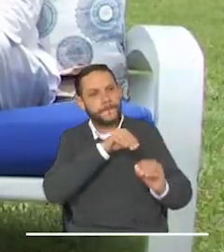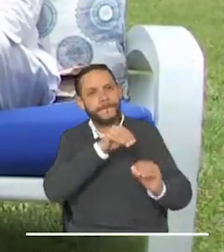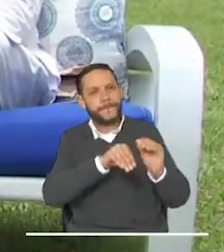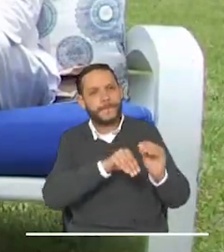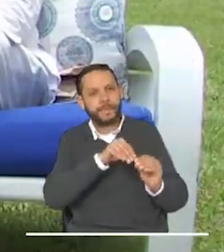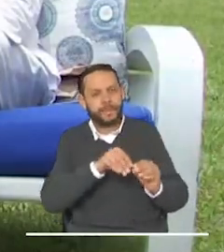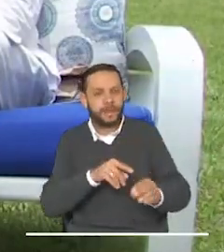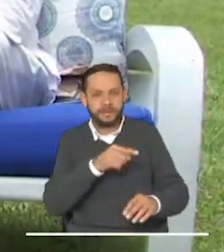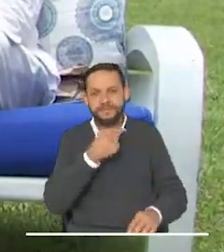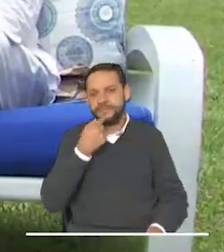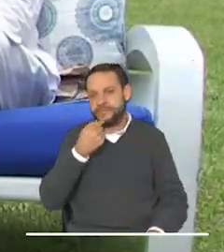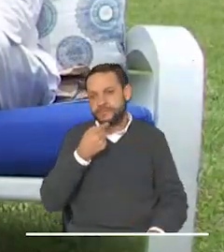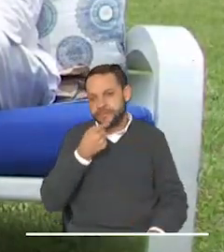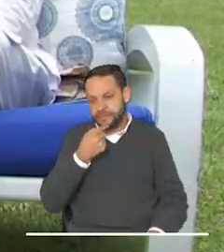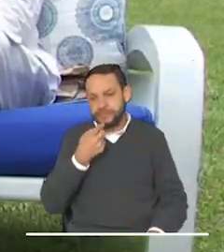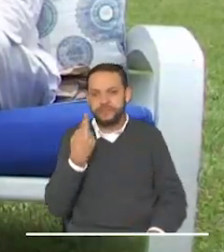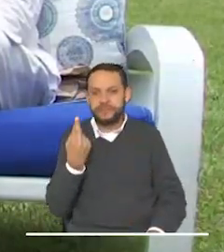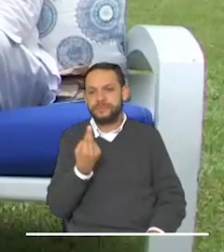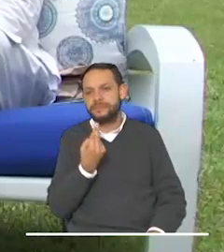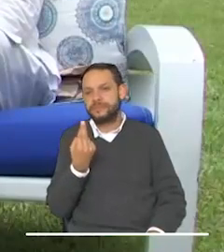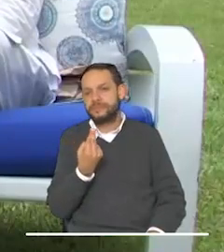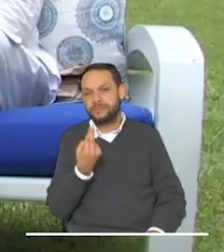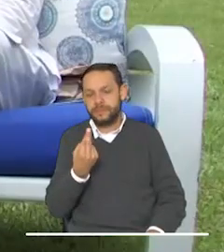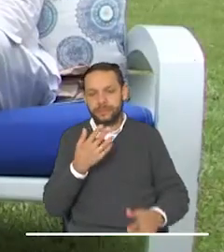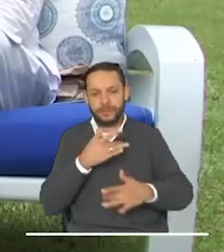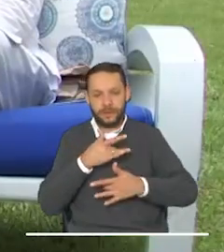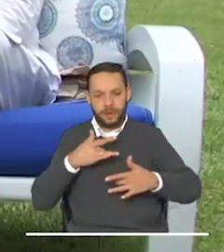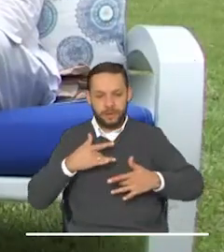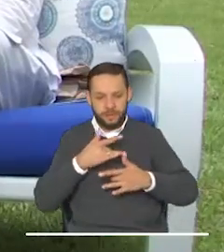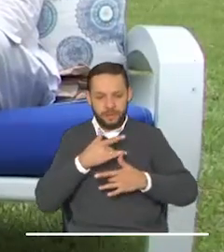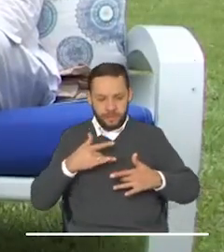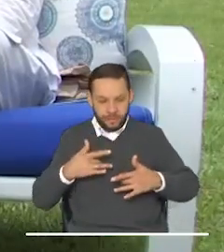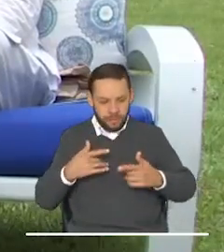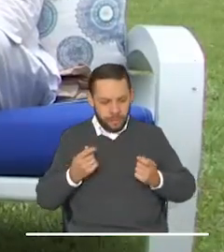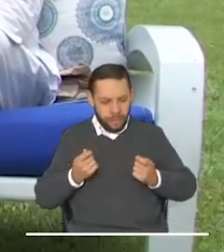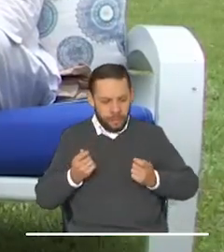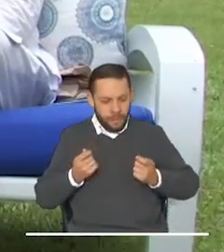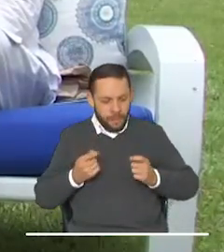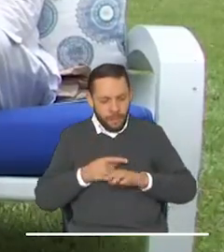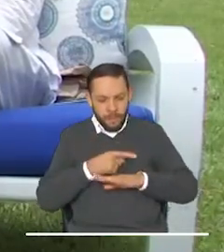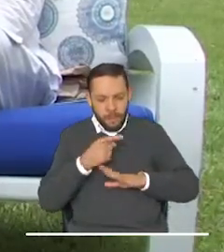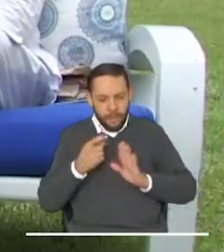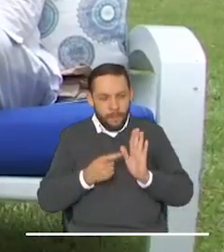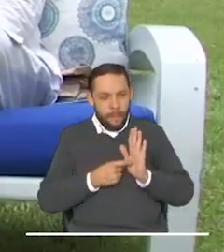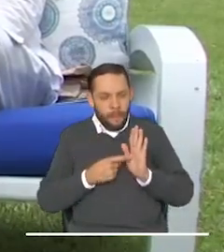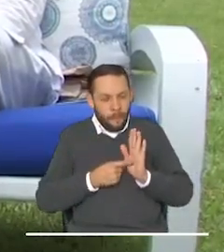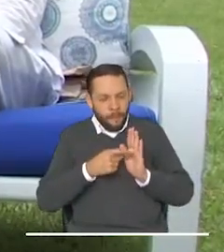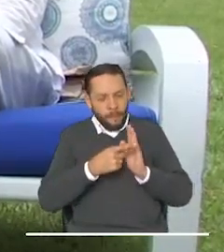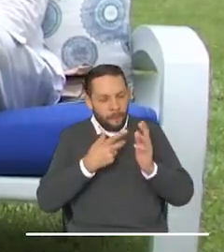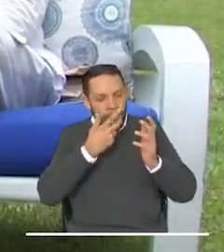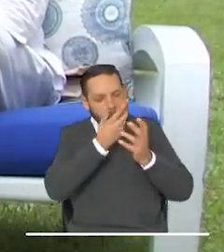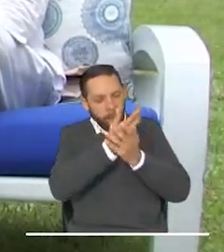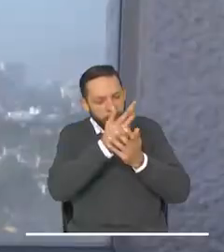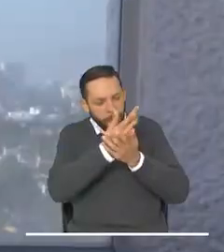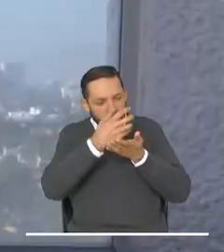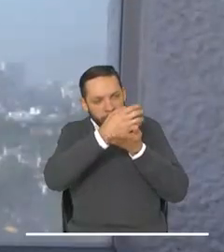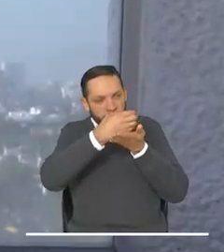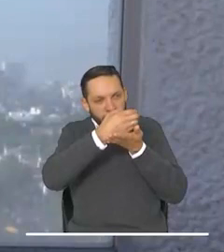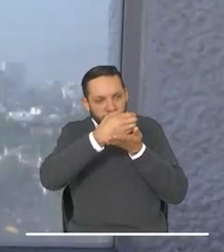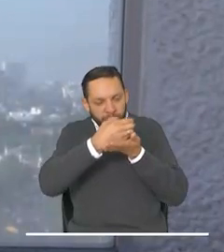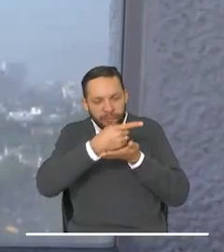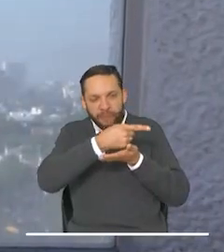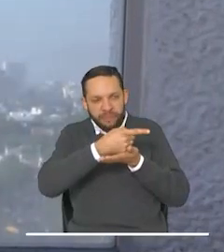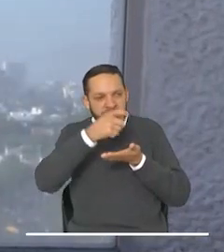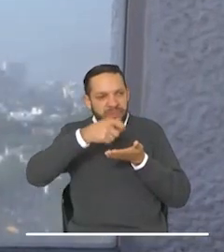Vuelvo y repito lo respeto mucho Esa Salud Mental completamente biologista una Salud Mental muy